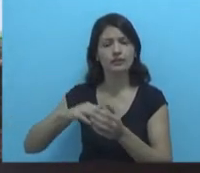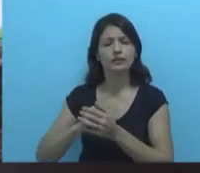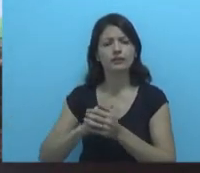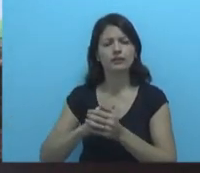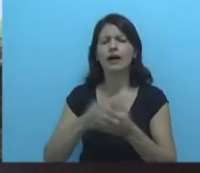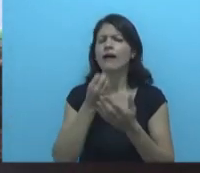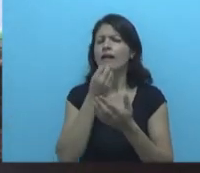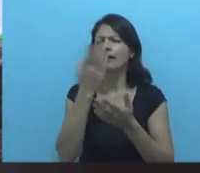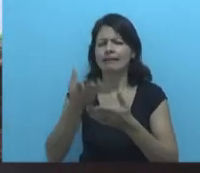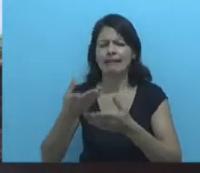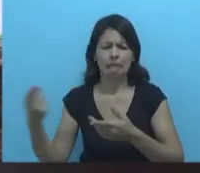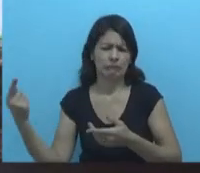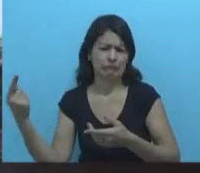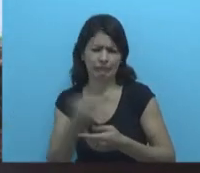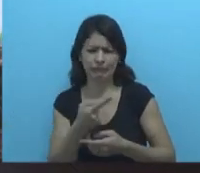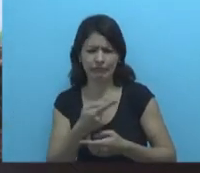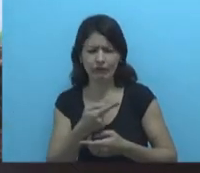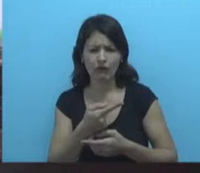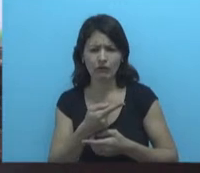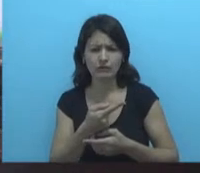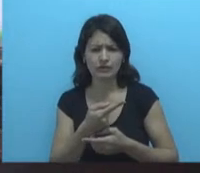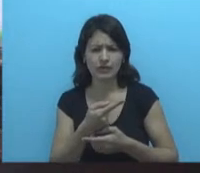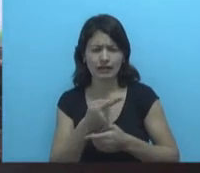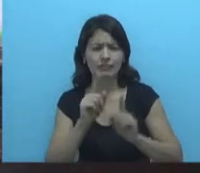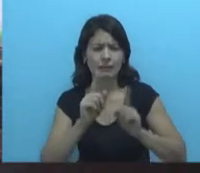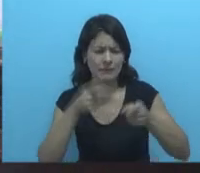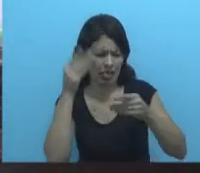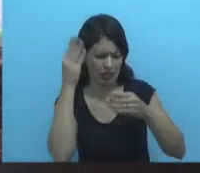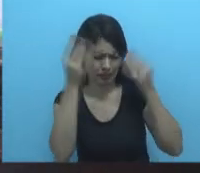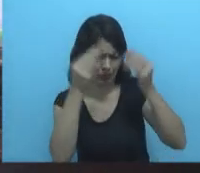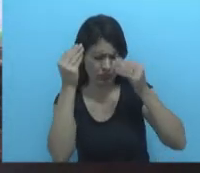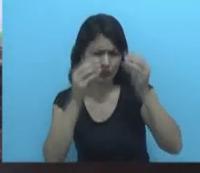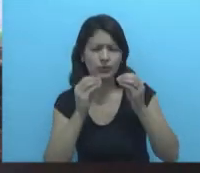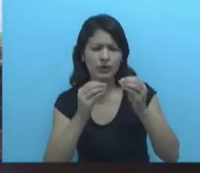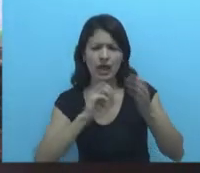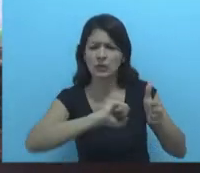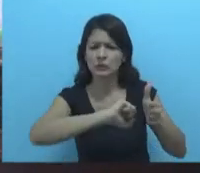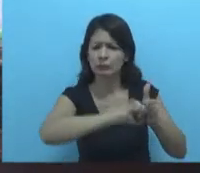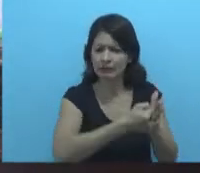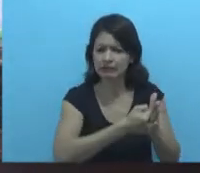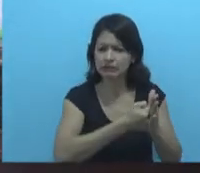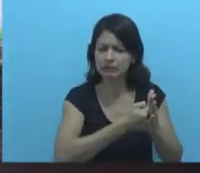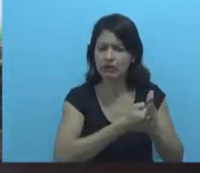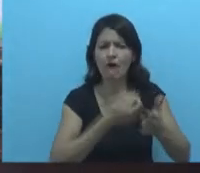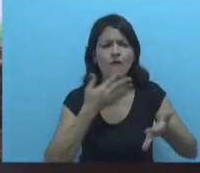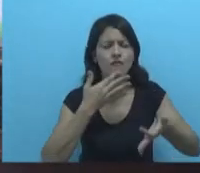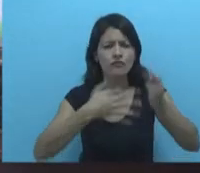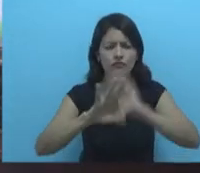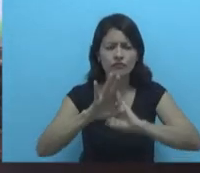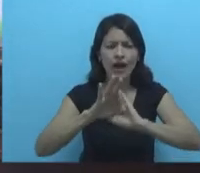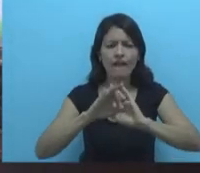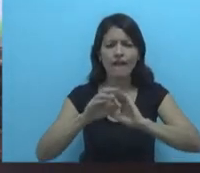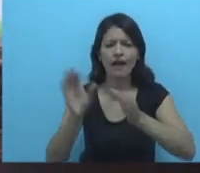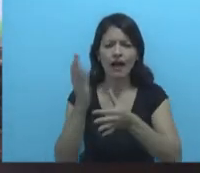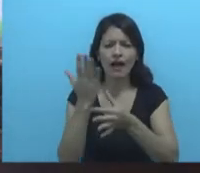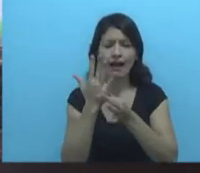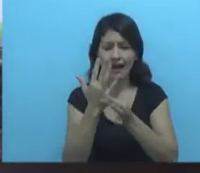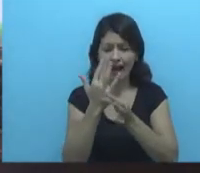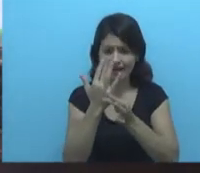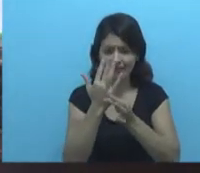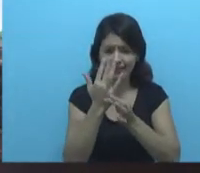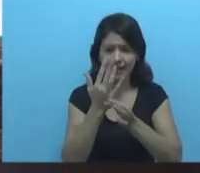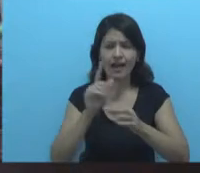Cámara declara su más enérgico rechazo y preocupación ante la medida de la suspensión de la comercialización externa de carne vacuna por el plazo de 30